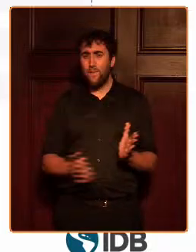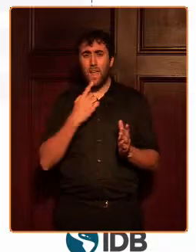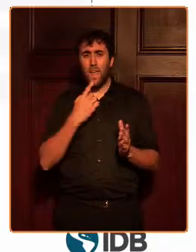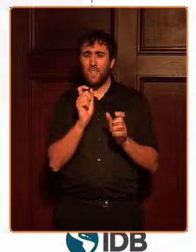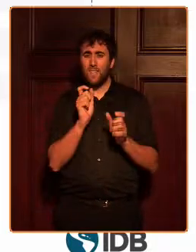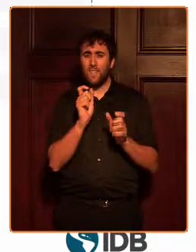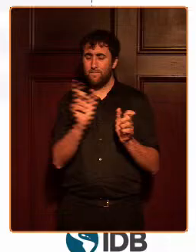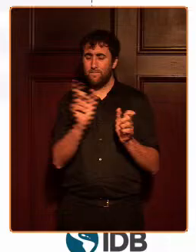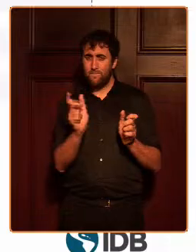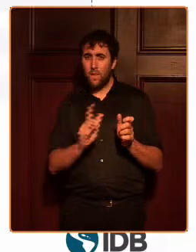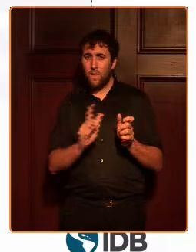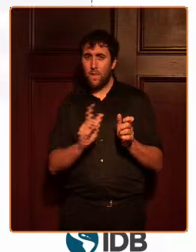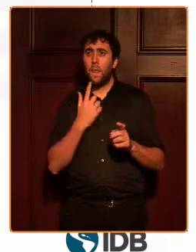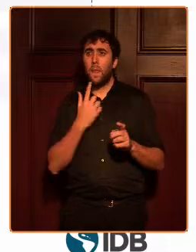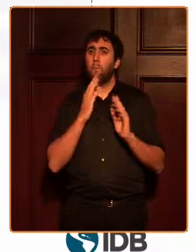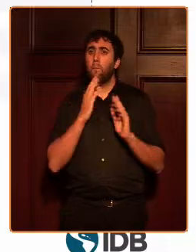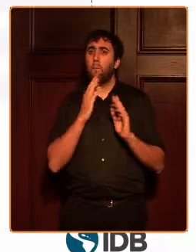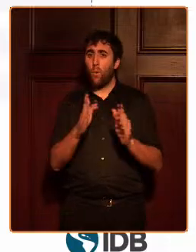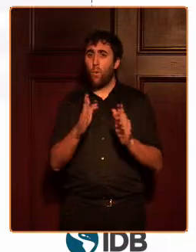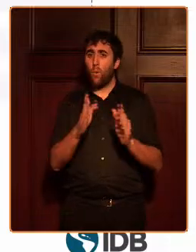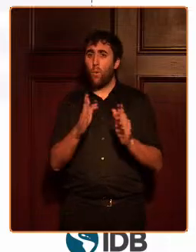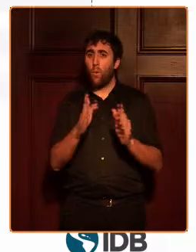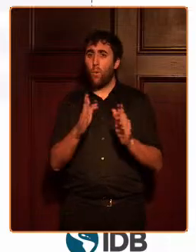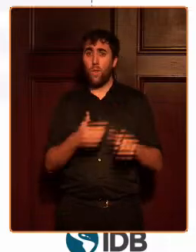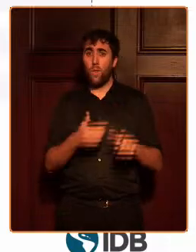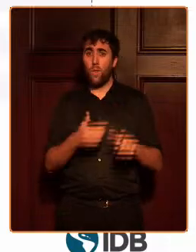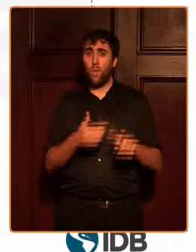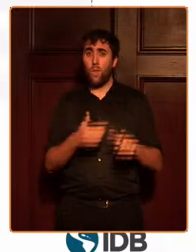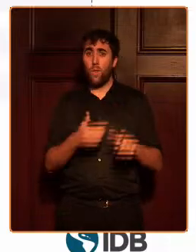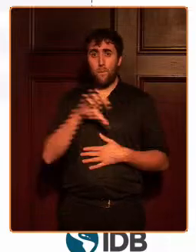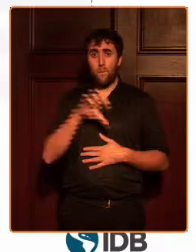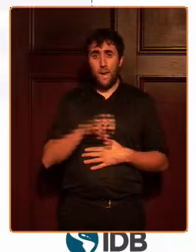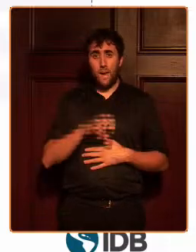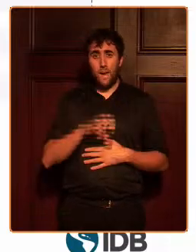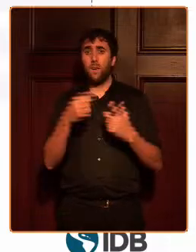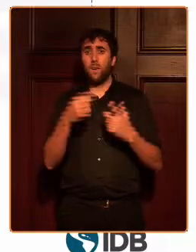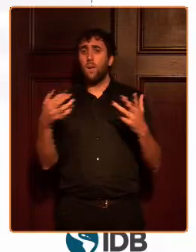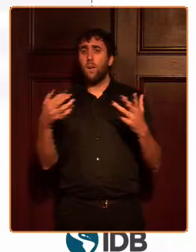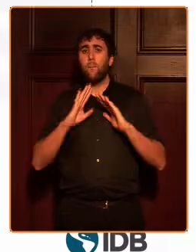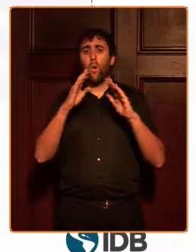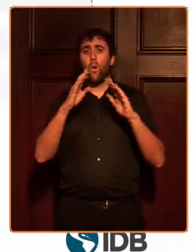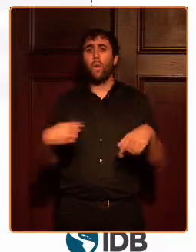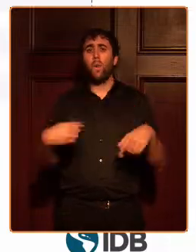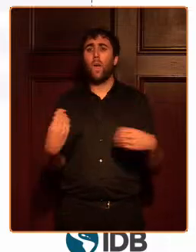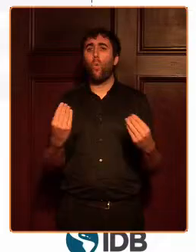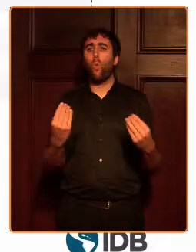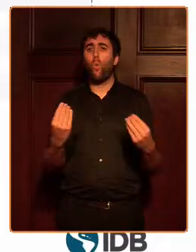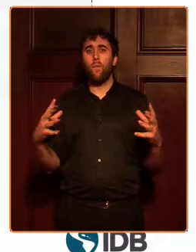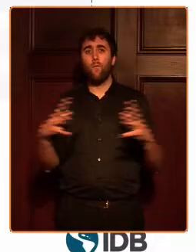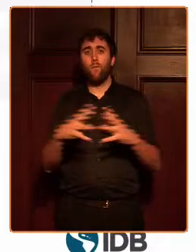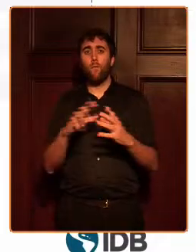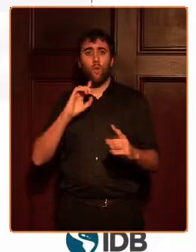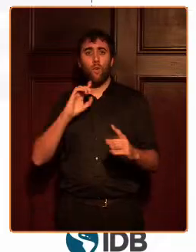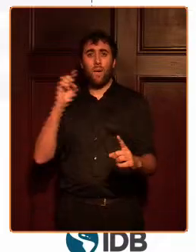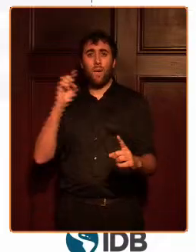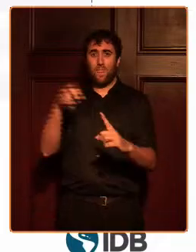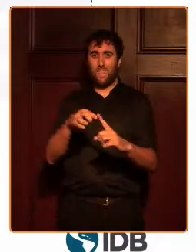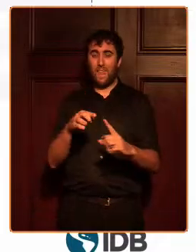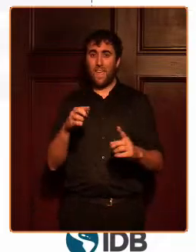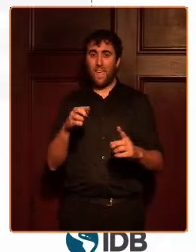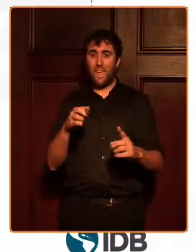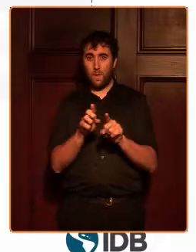es que también le preguntan a los empresarios, a las compañías, cuáles son las estrategias que ellos creen que